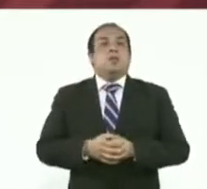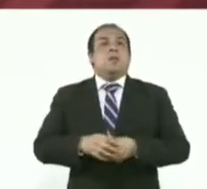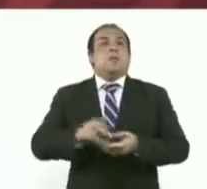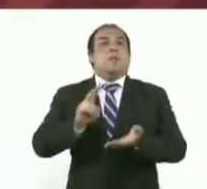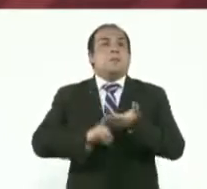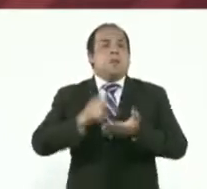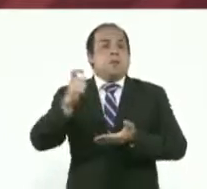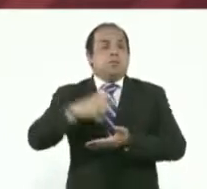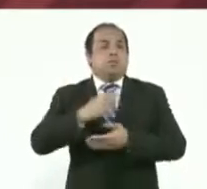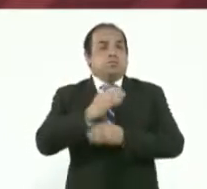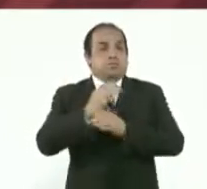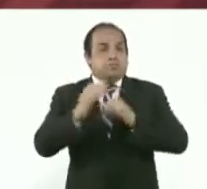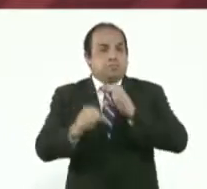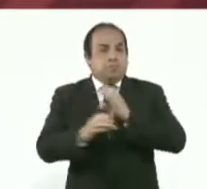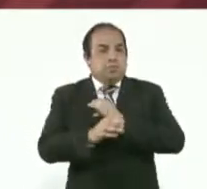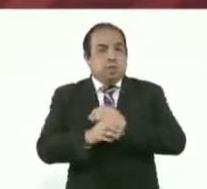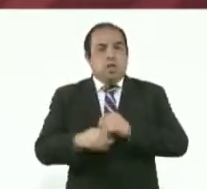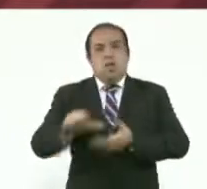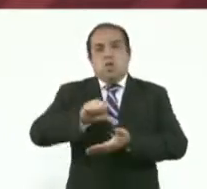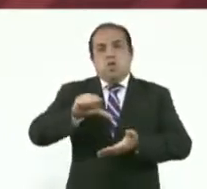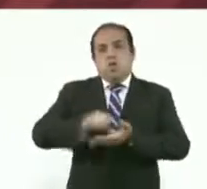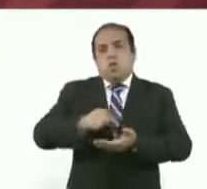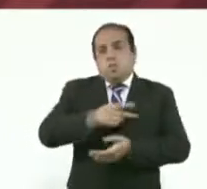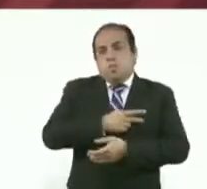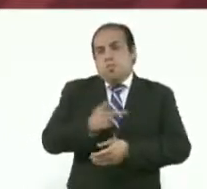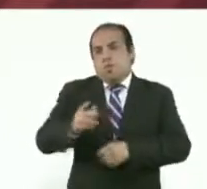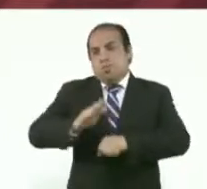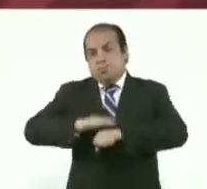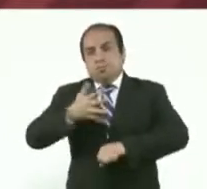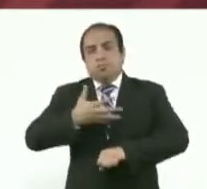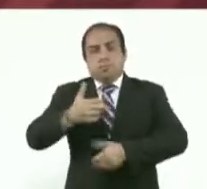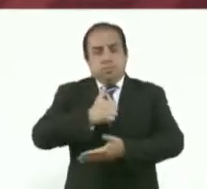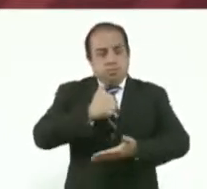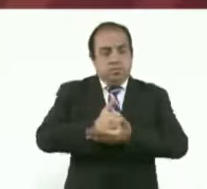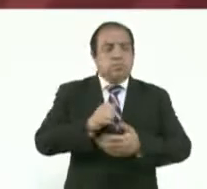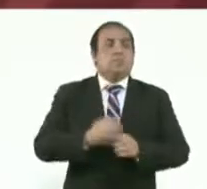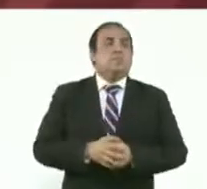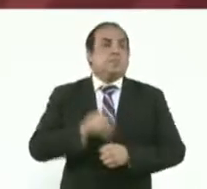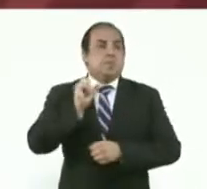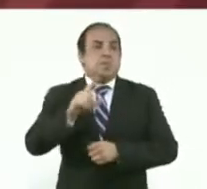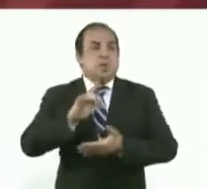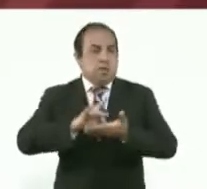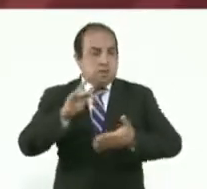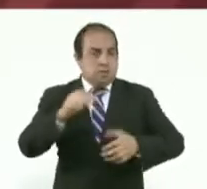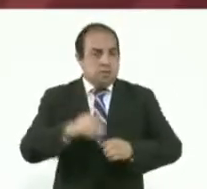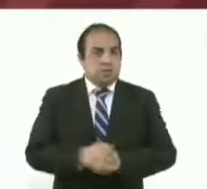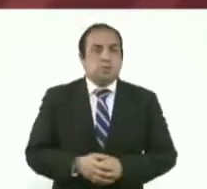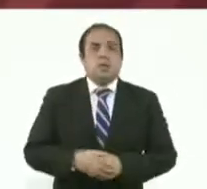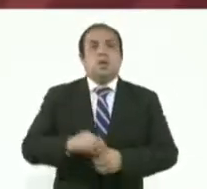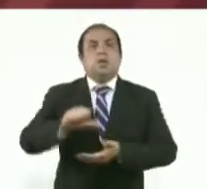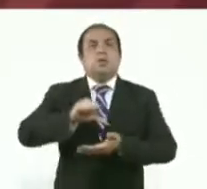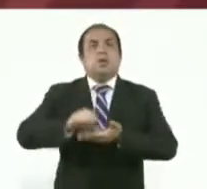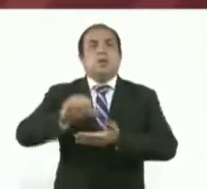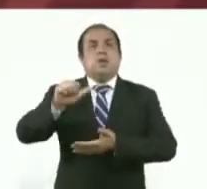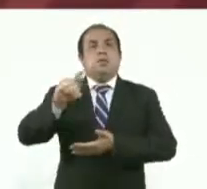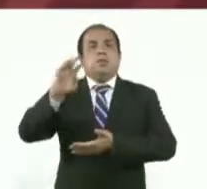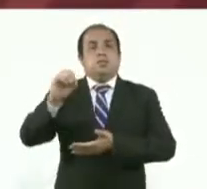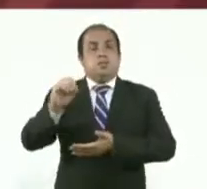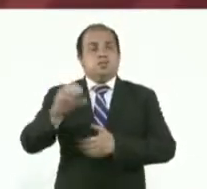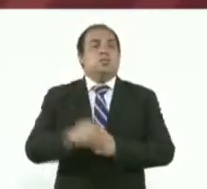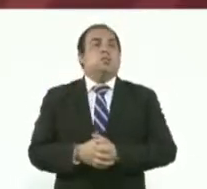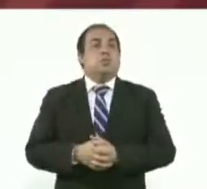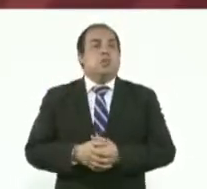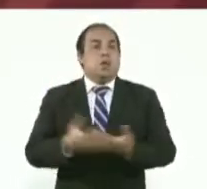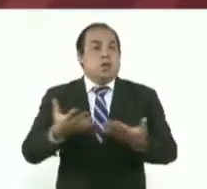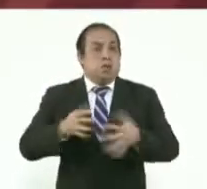más adecuados, sobre todo a las colonias pues de menores recursos económicos de la ciudad. Entonces también le agradecemos a la central de abasto que está haciendo